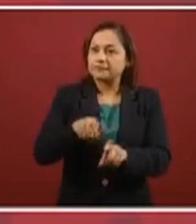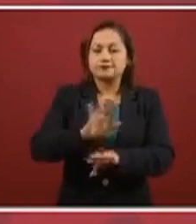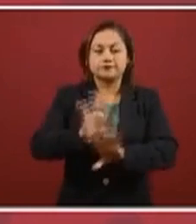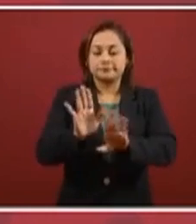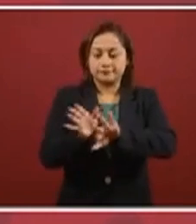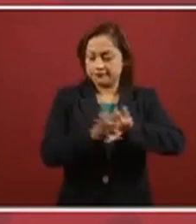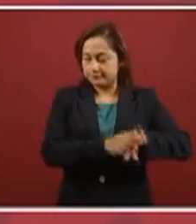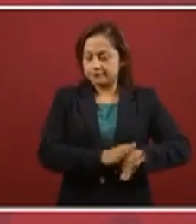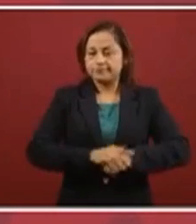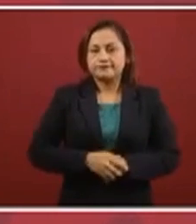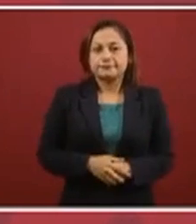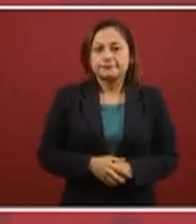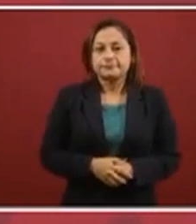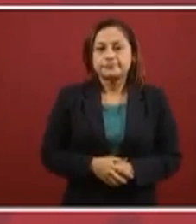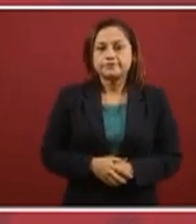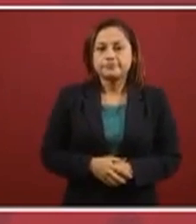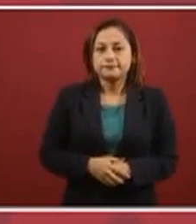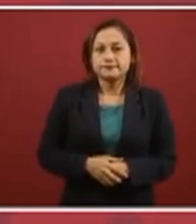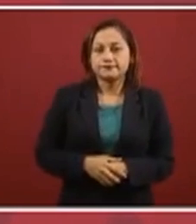pero